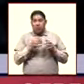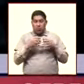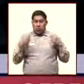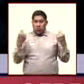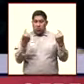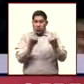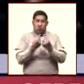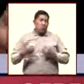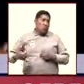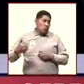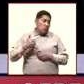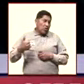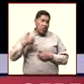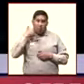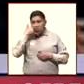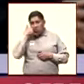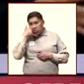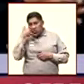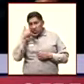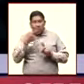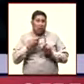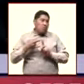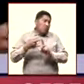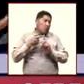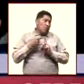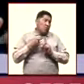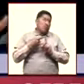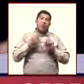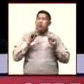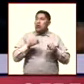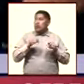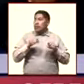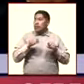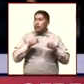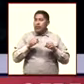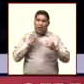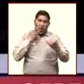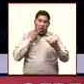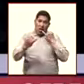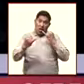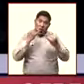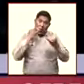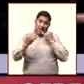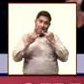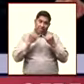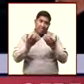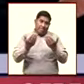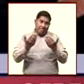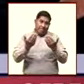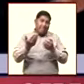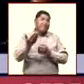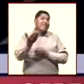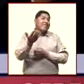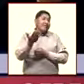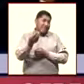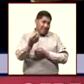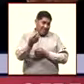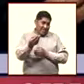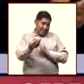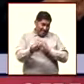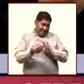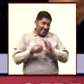de WhatsApp, en una llamada Zoom, en una llamada Meet, para poder informar precisamente todo este plan